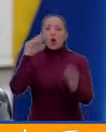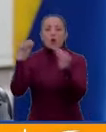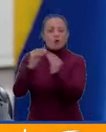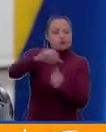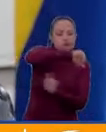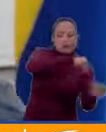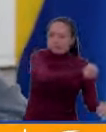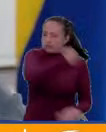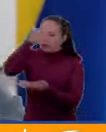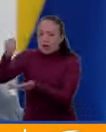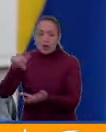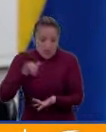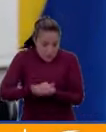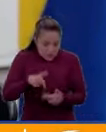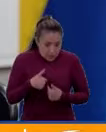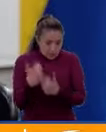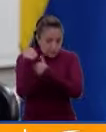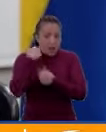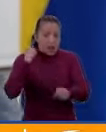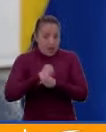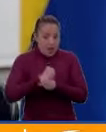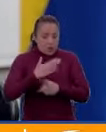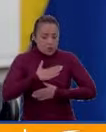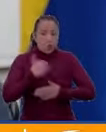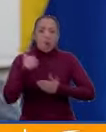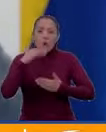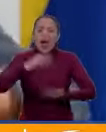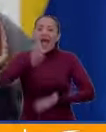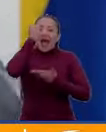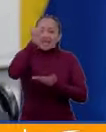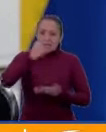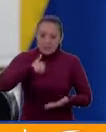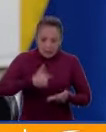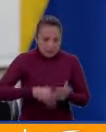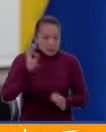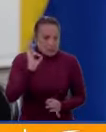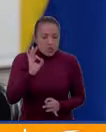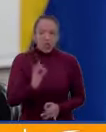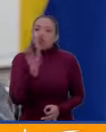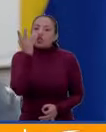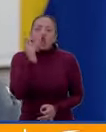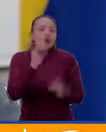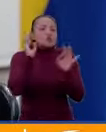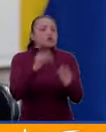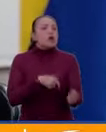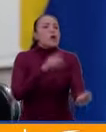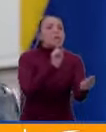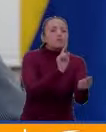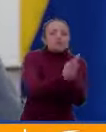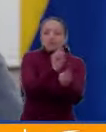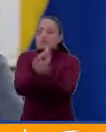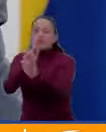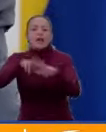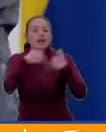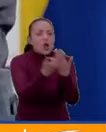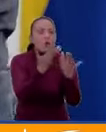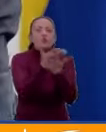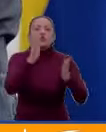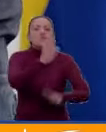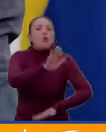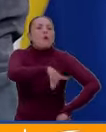recursos eso es la labor del ministro de hacienda permanentemente tengo reuniones con todos los ministerios para averiguar en queé están